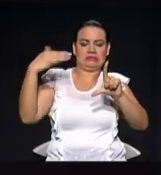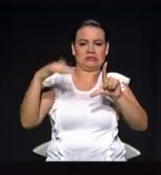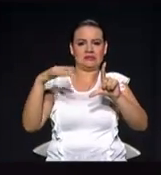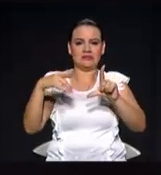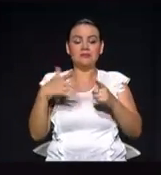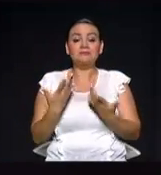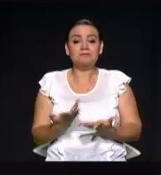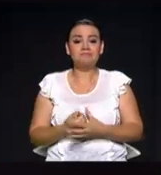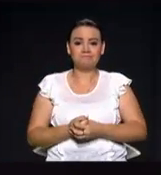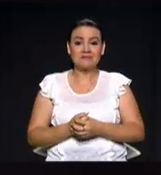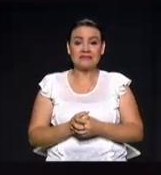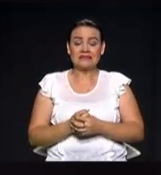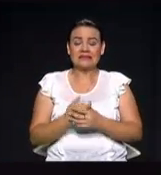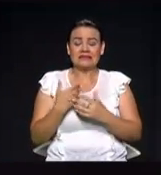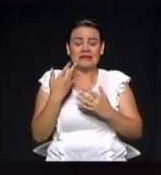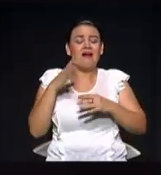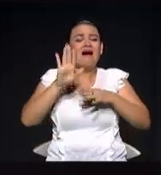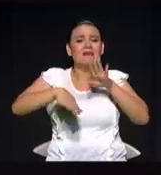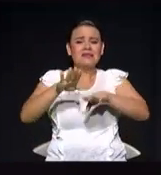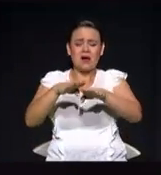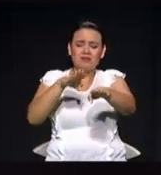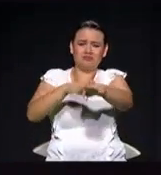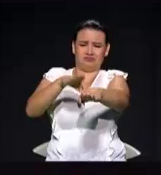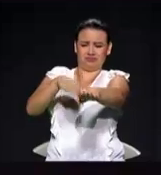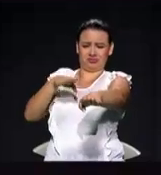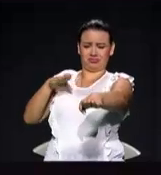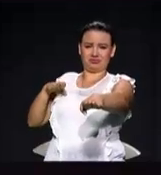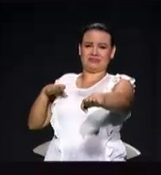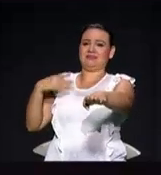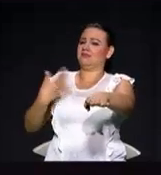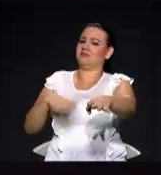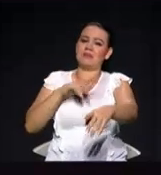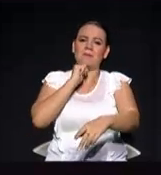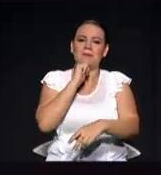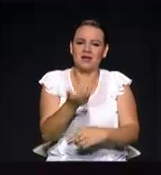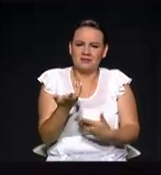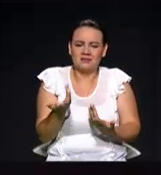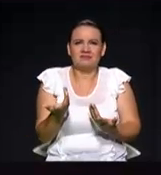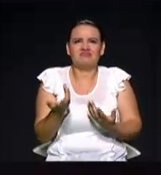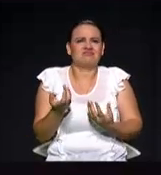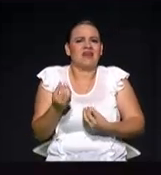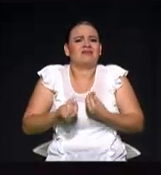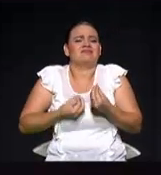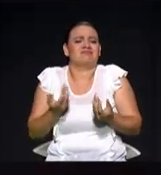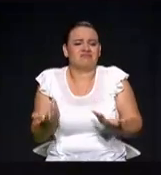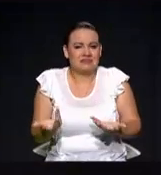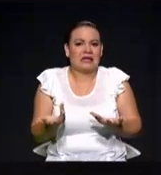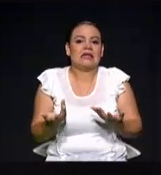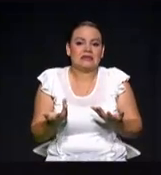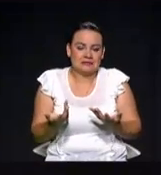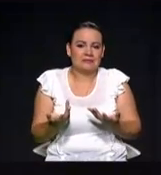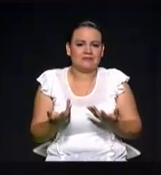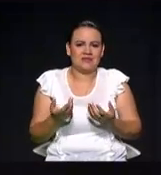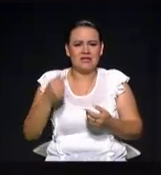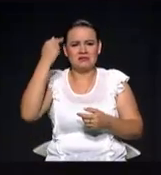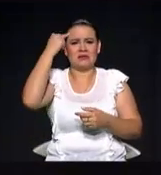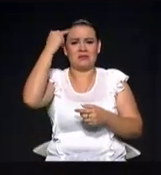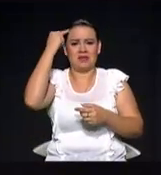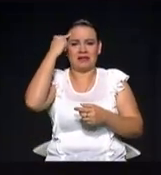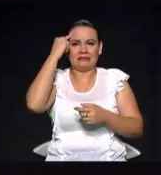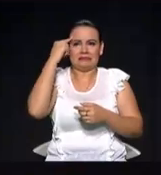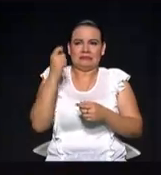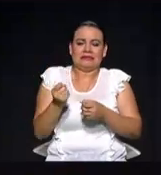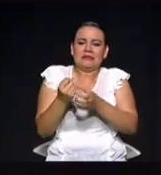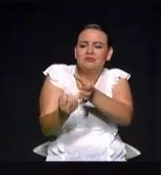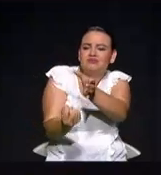de este atasco pero nos vamos a ahogar y nos vamos a congestionar aún más que no hacer lo de las materias le va a quitar todas esas materias de la